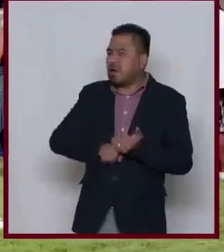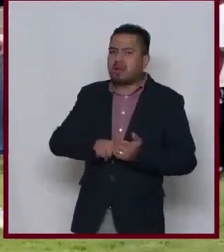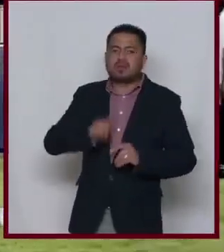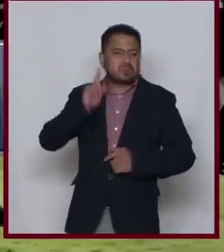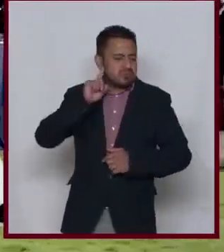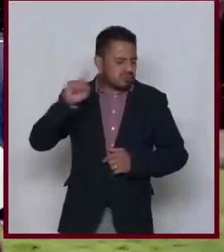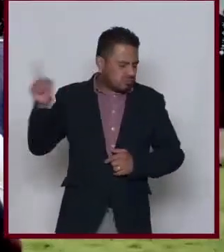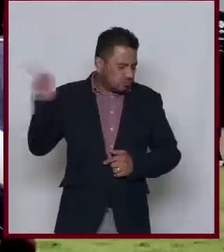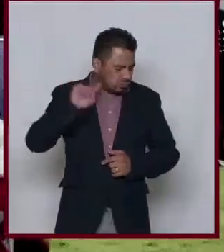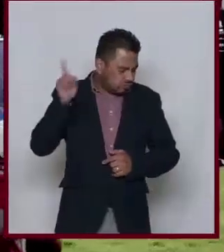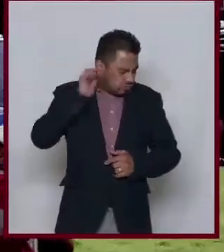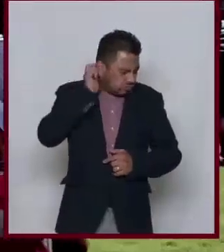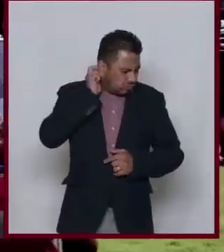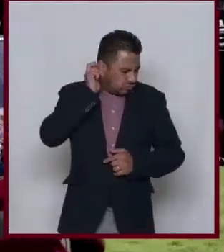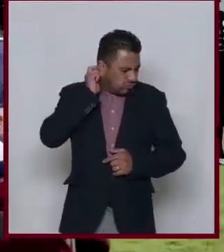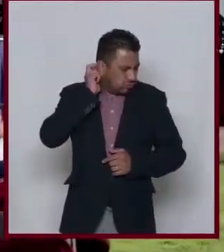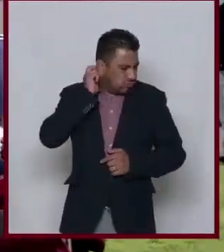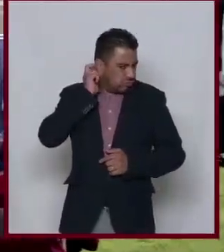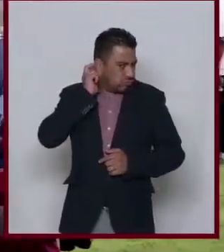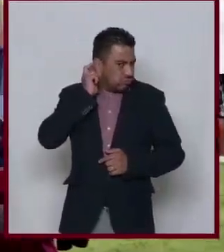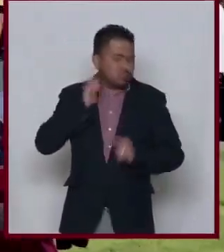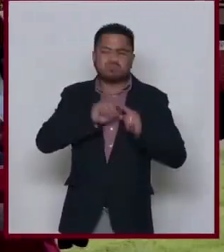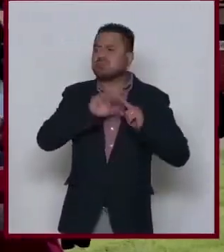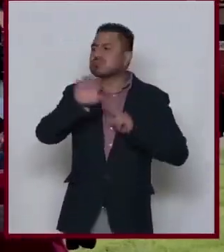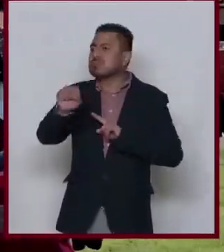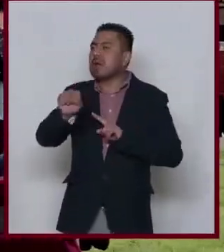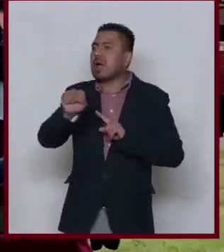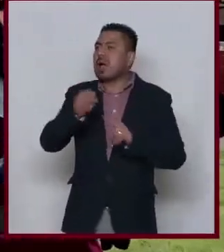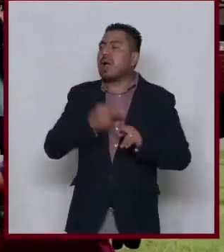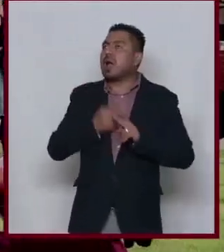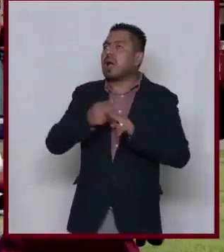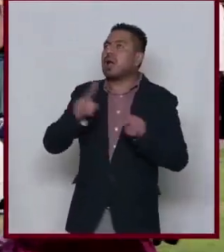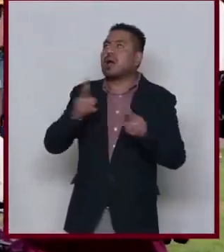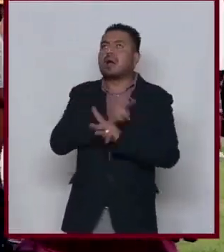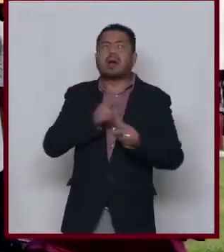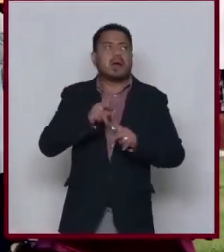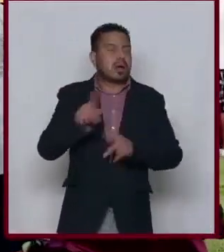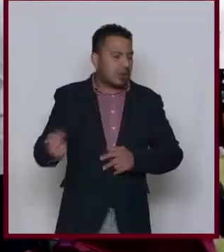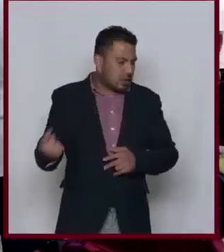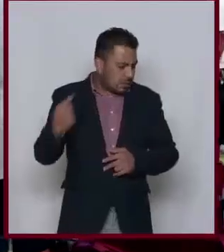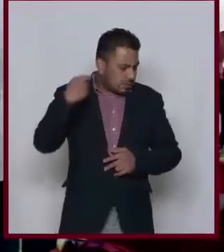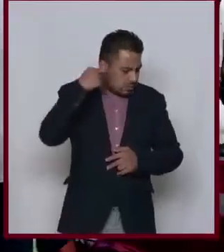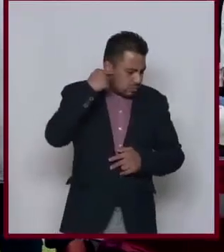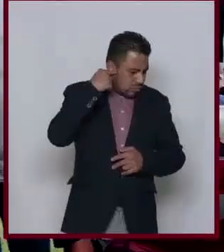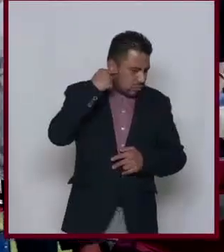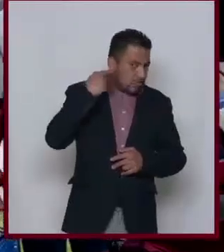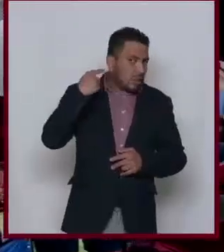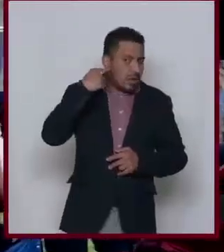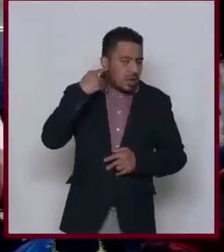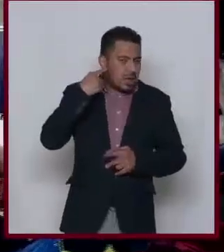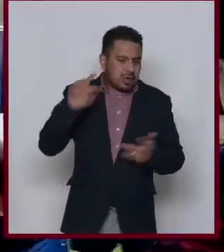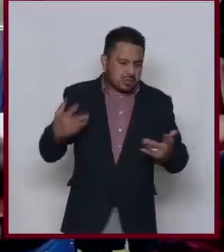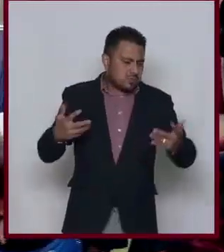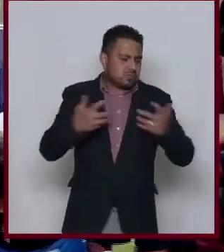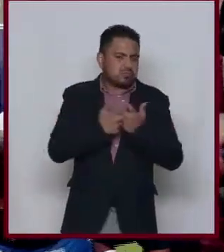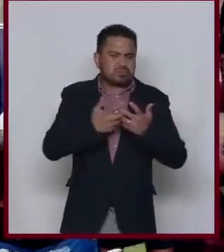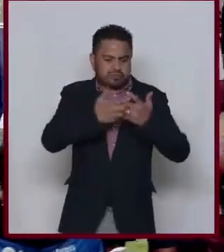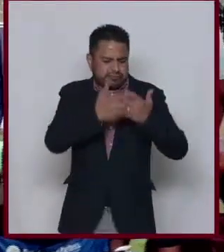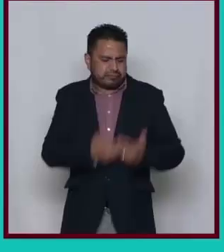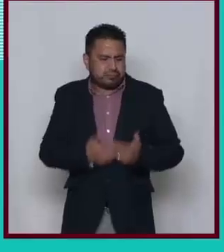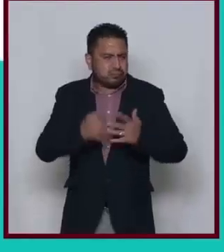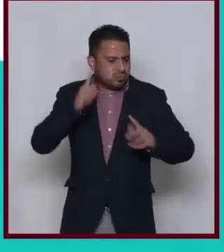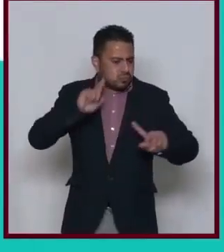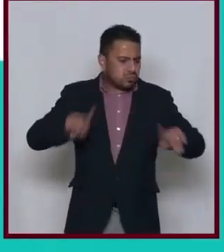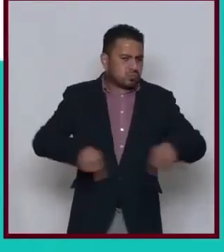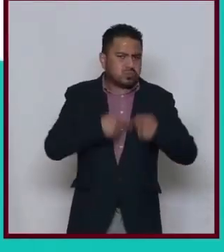se transmiten en ondas sonoras que viajan por el aire y llegan hasta nuestros oídos. Estas ondas se mezclan para producir la